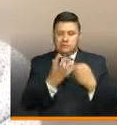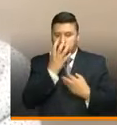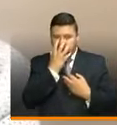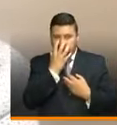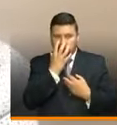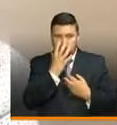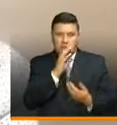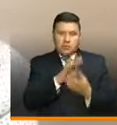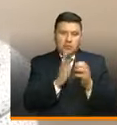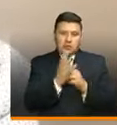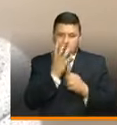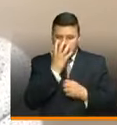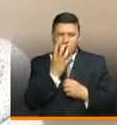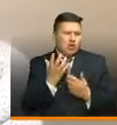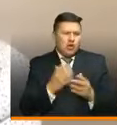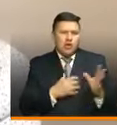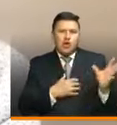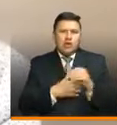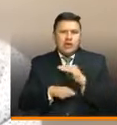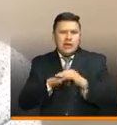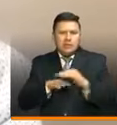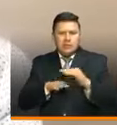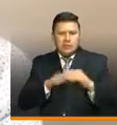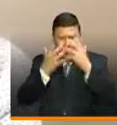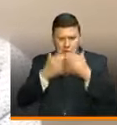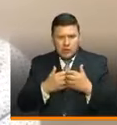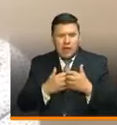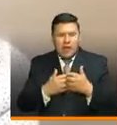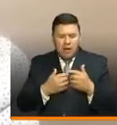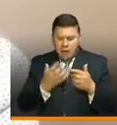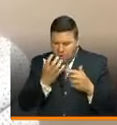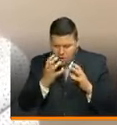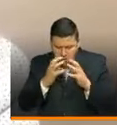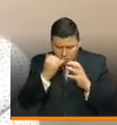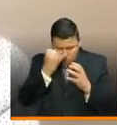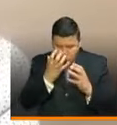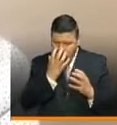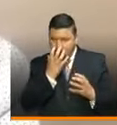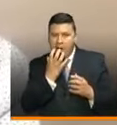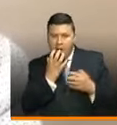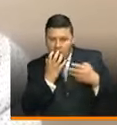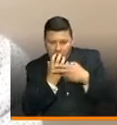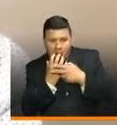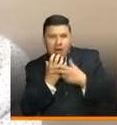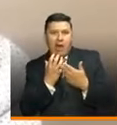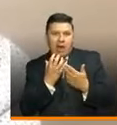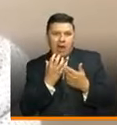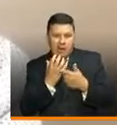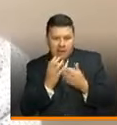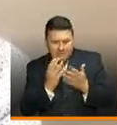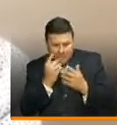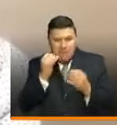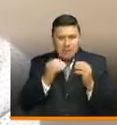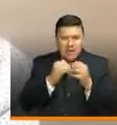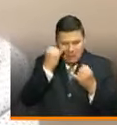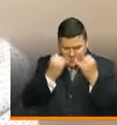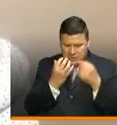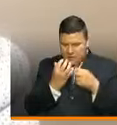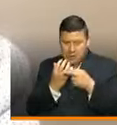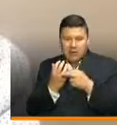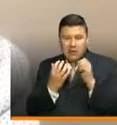este producto en tercer lugar, con todas las invitaciones del mundo para que, por supuesto, le hagamos todas las mejoras de aquí en adelante que se